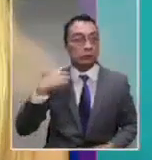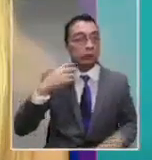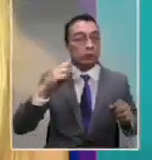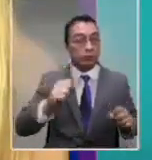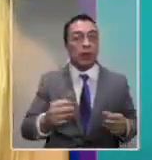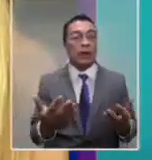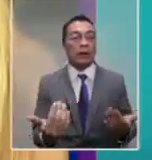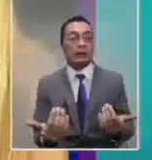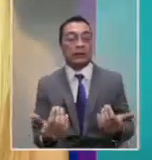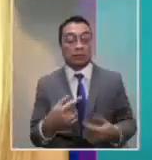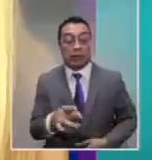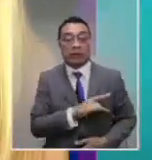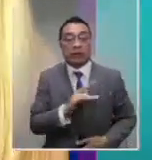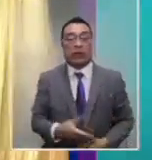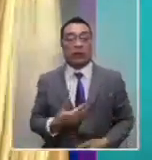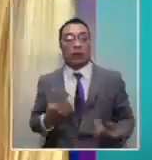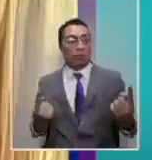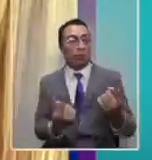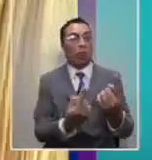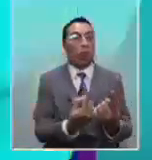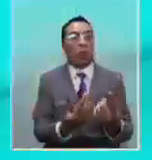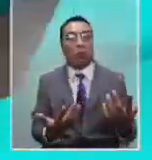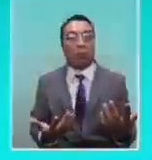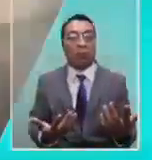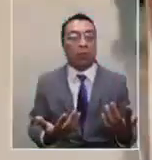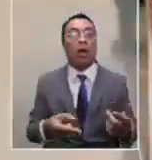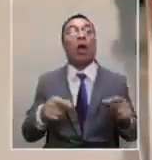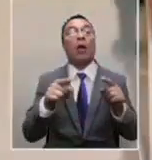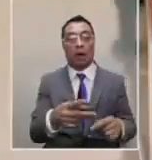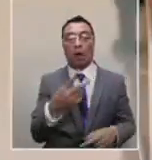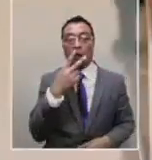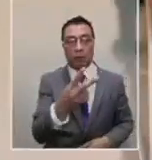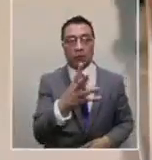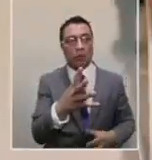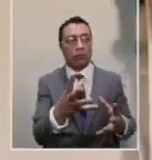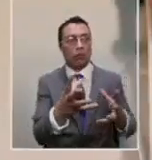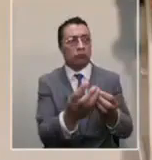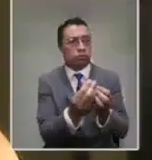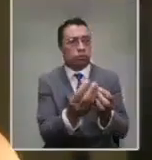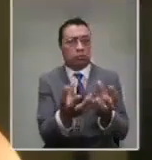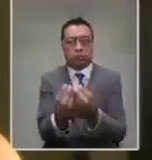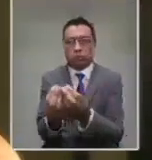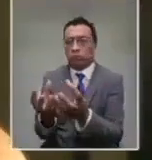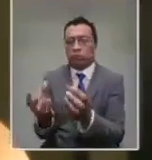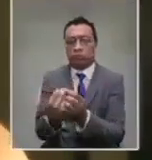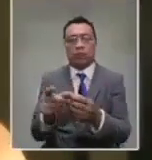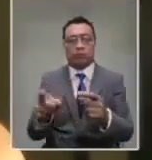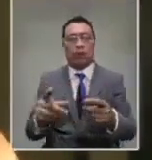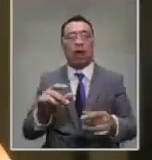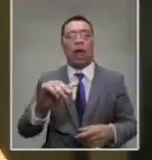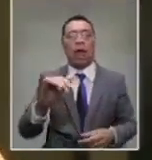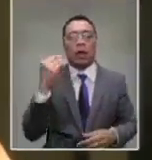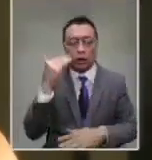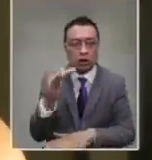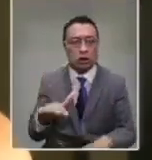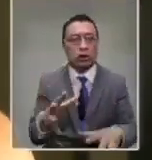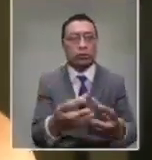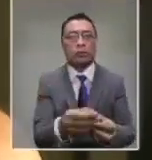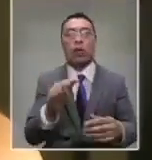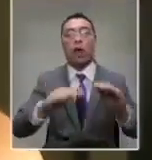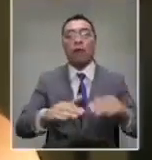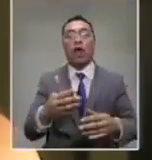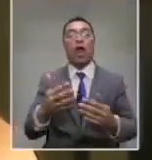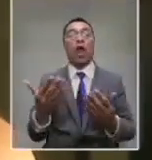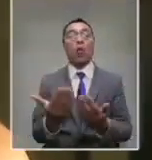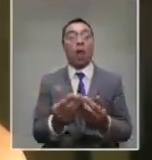a la necesidad de los propios chilenos, que ven un poco colmados, ¿cierto?, los jardines infantiles, incluso a